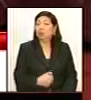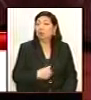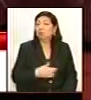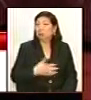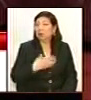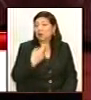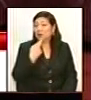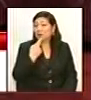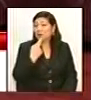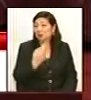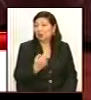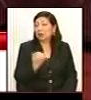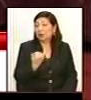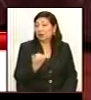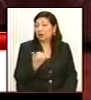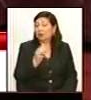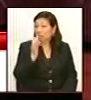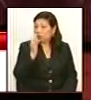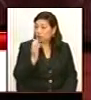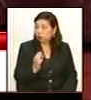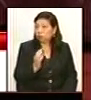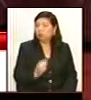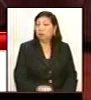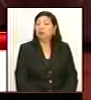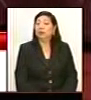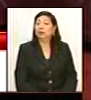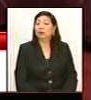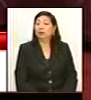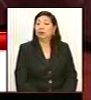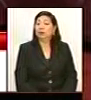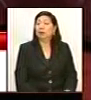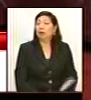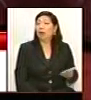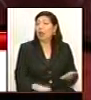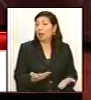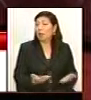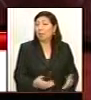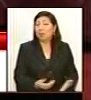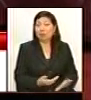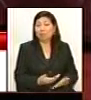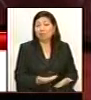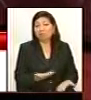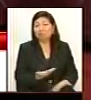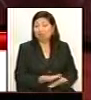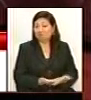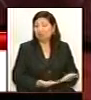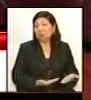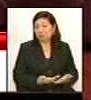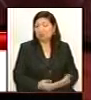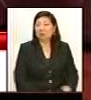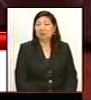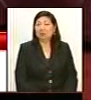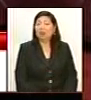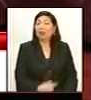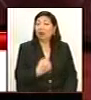podría responder ahí exactamente porque a pesar de que los